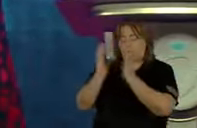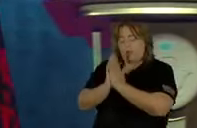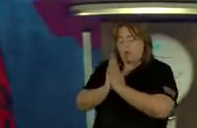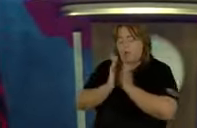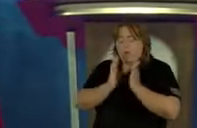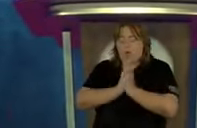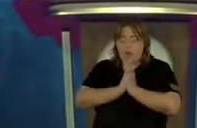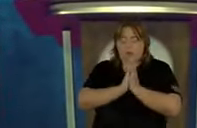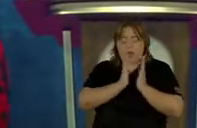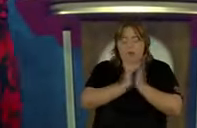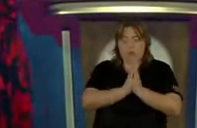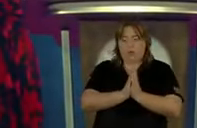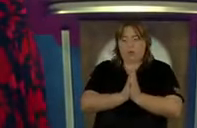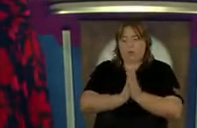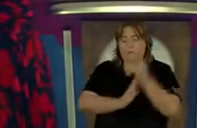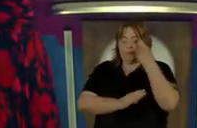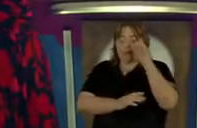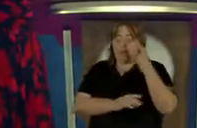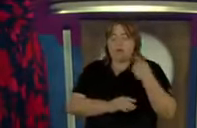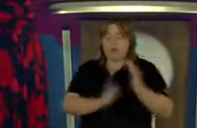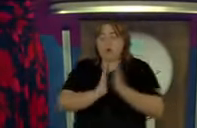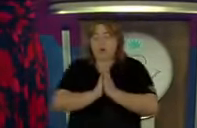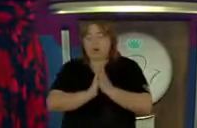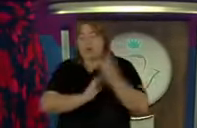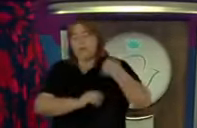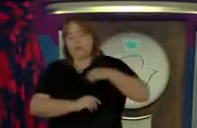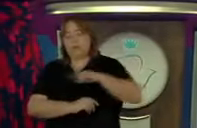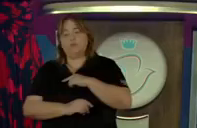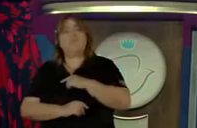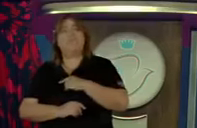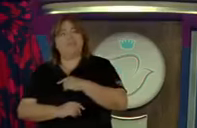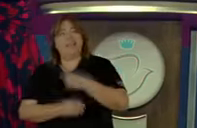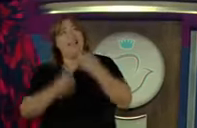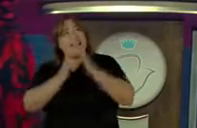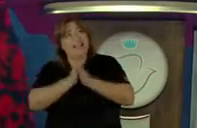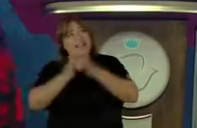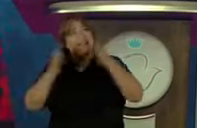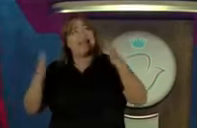por nosotros. ¡Qué grande es el Señor!